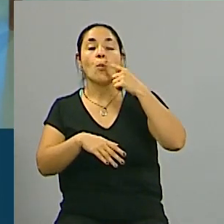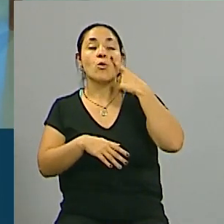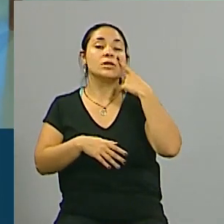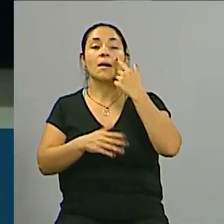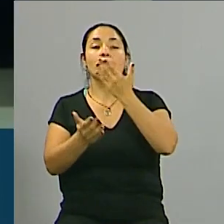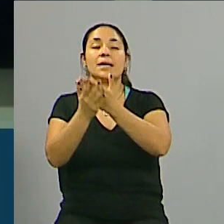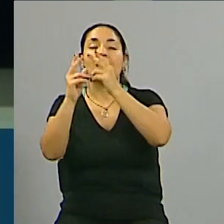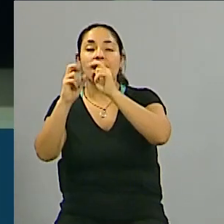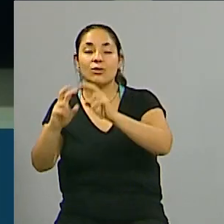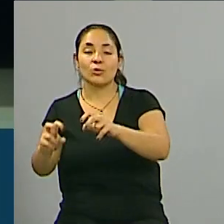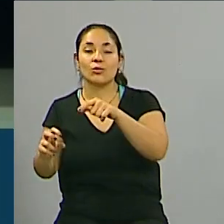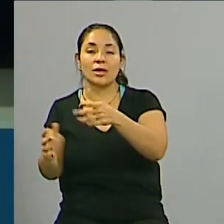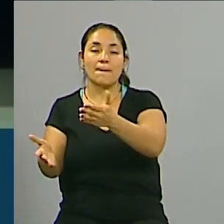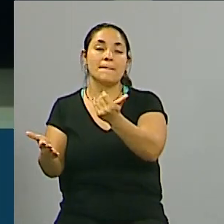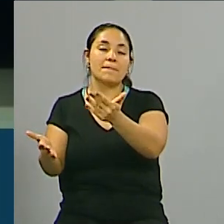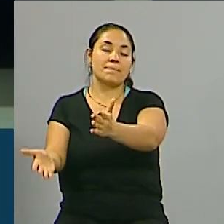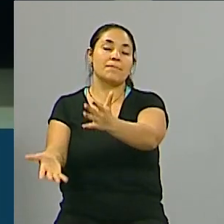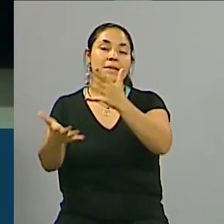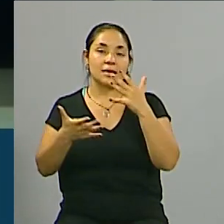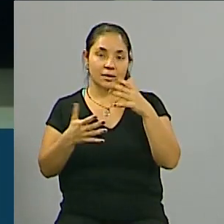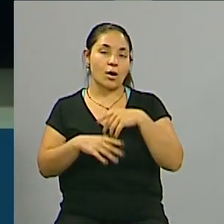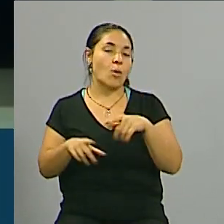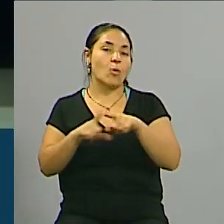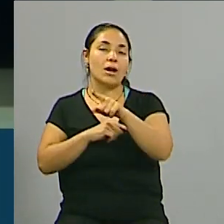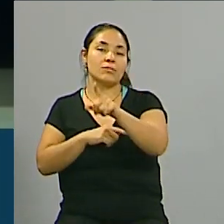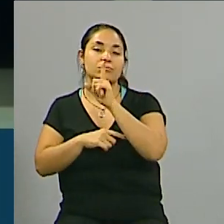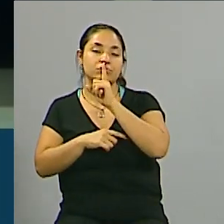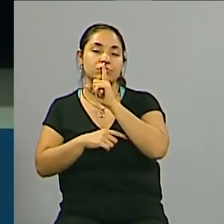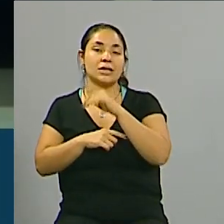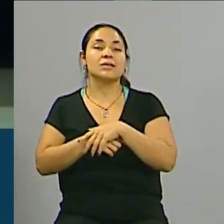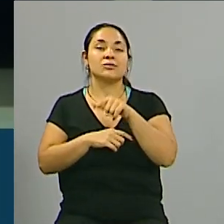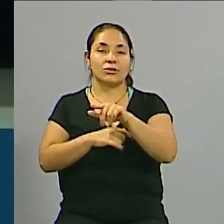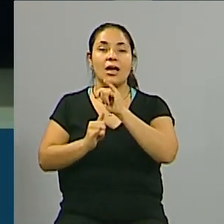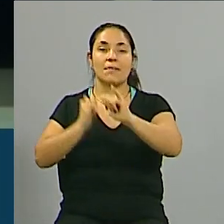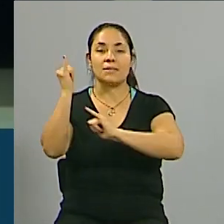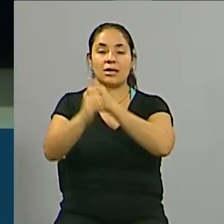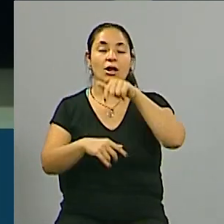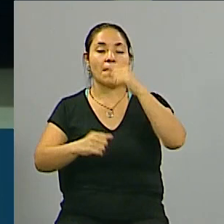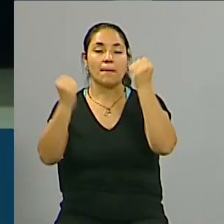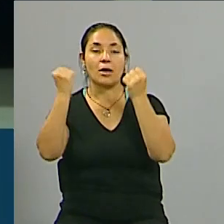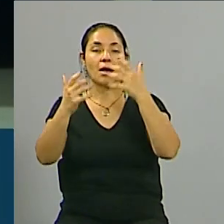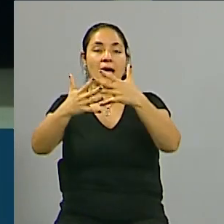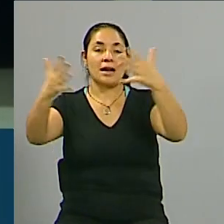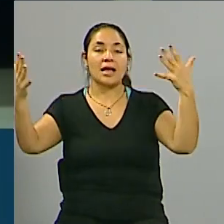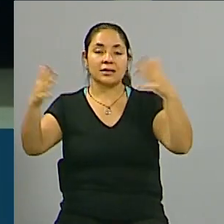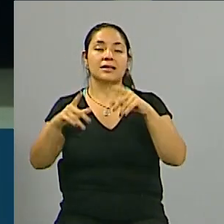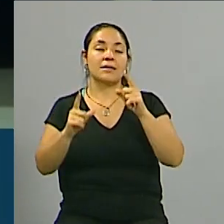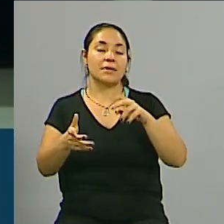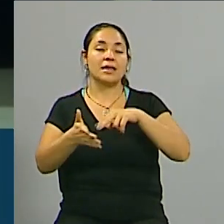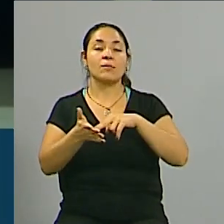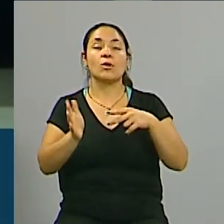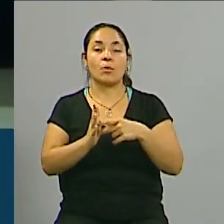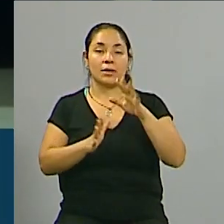pero bueno, también hay una realidad de la cual ellos no van a hablar y para eso estoy yo a hablarlo, es decir, hay una cuestión macroeconómica que cuesta mucho también.